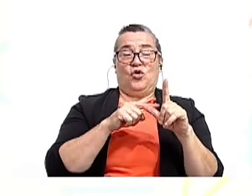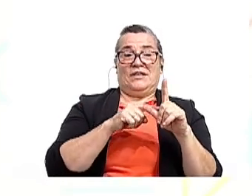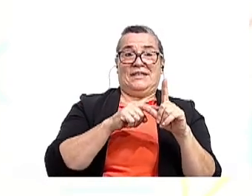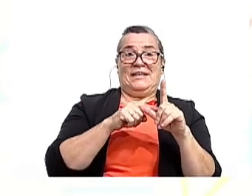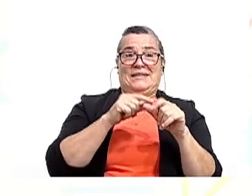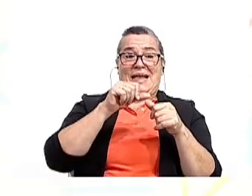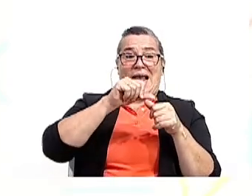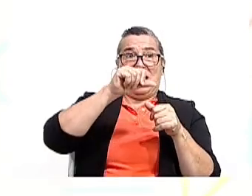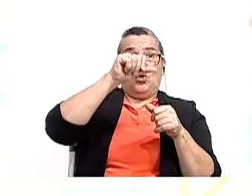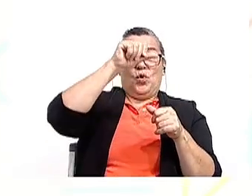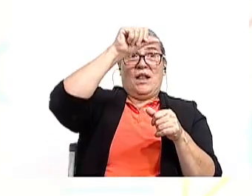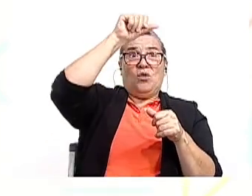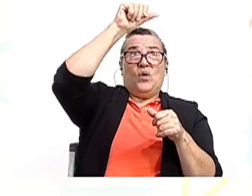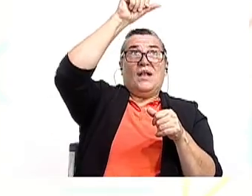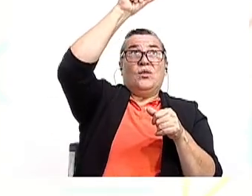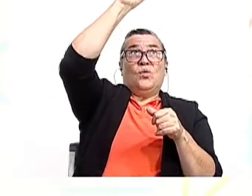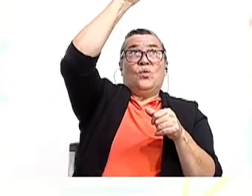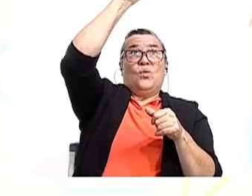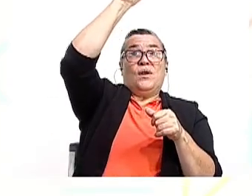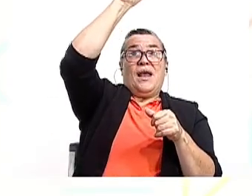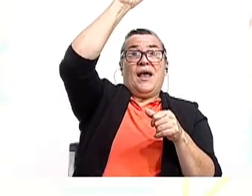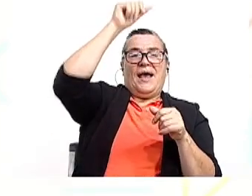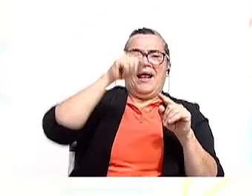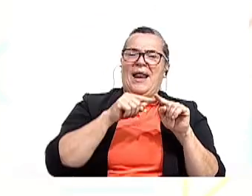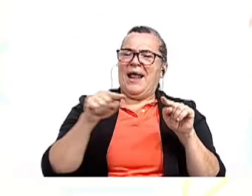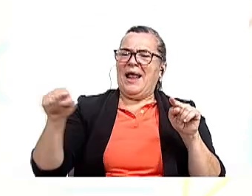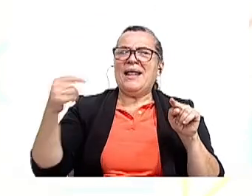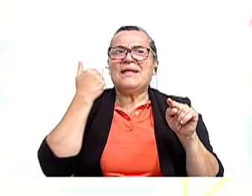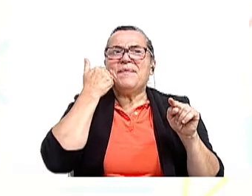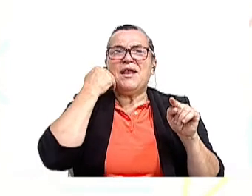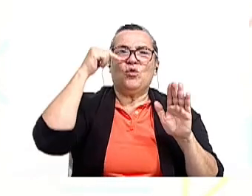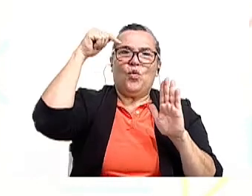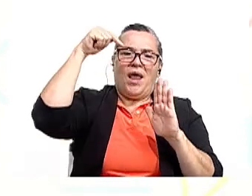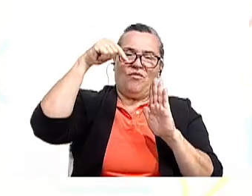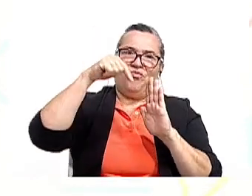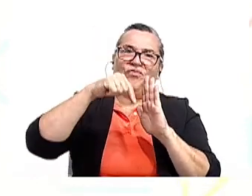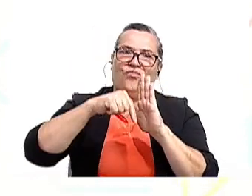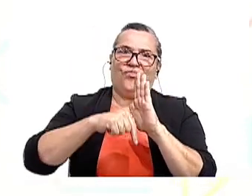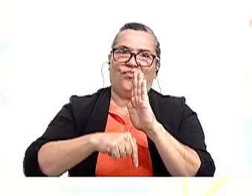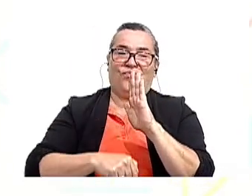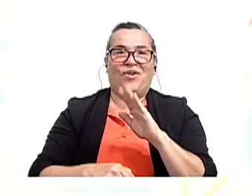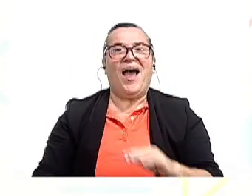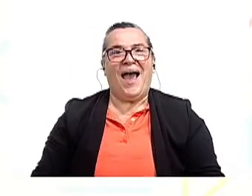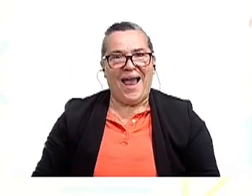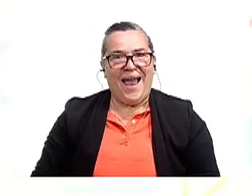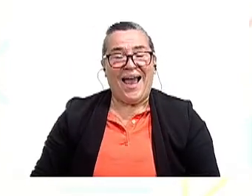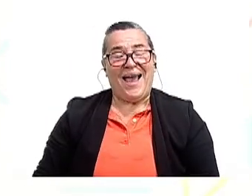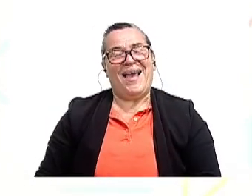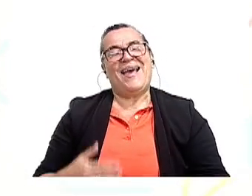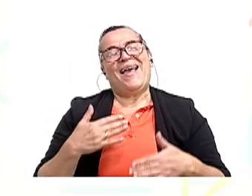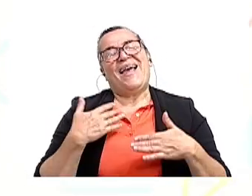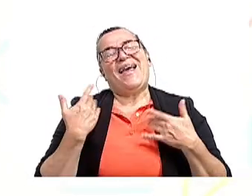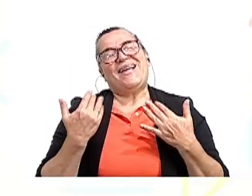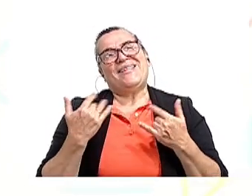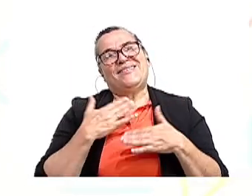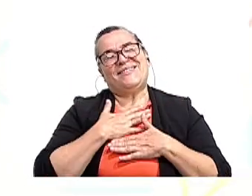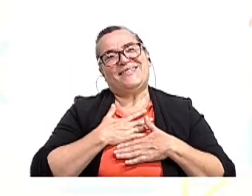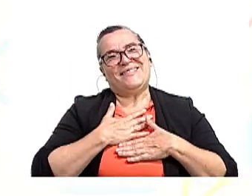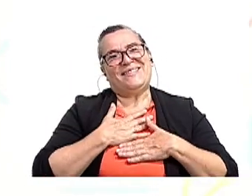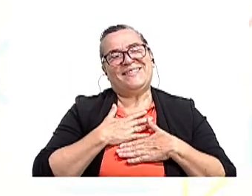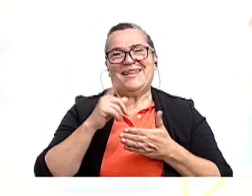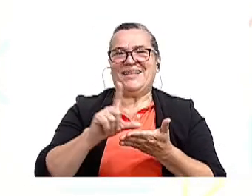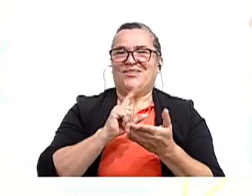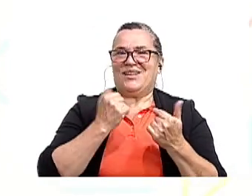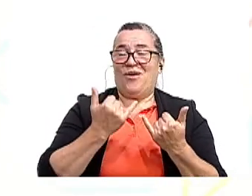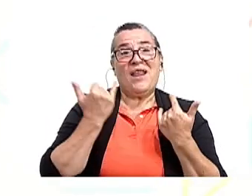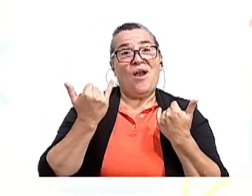la altura, ¿qué pasa? La temperatura disminuye. Espero que hayan disfrutado la clase de hoy y vamos a pasar